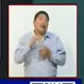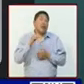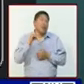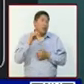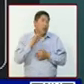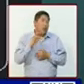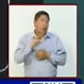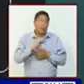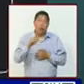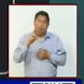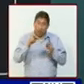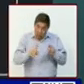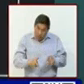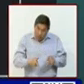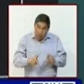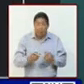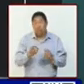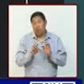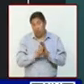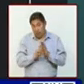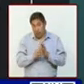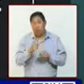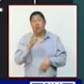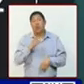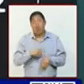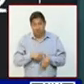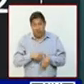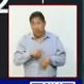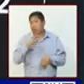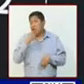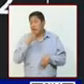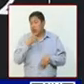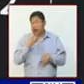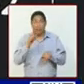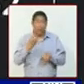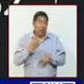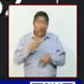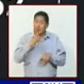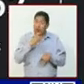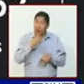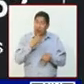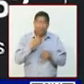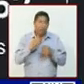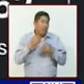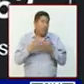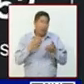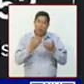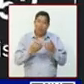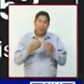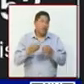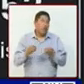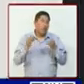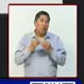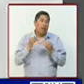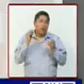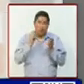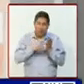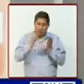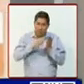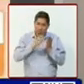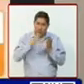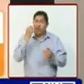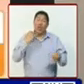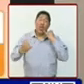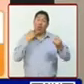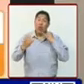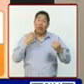6.380.451 personas con primera dosis, así como los que van con segunda y los de unidosis. Y si ponemos un clic en más